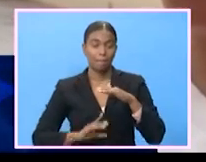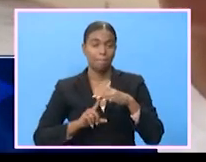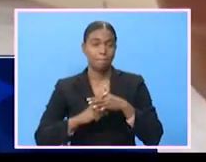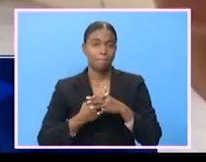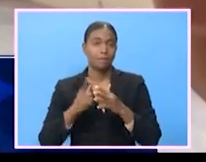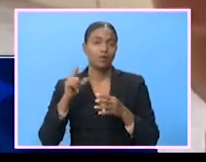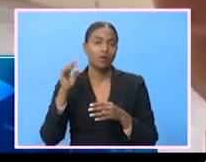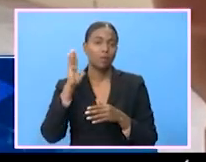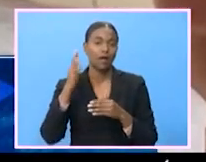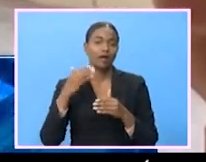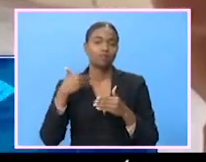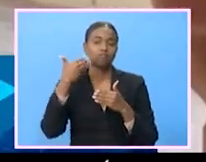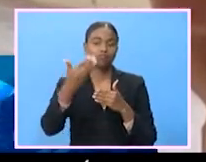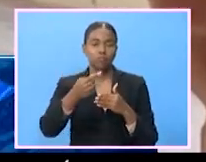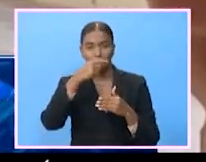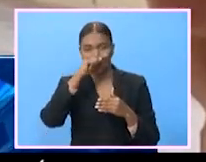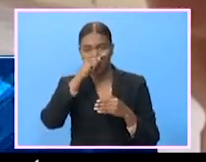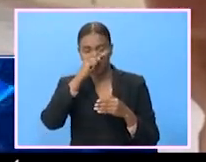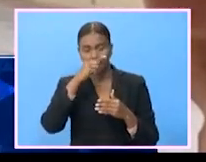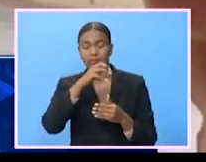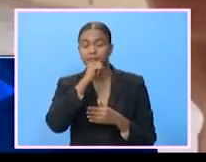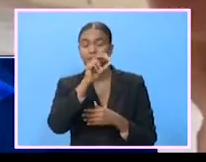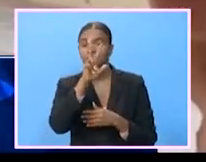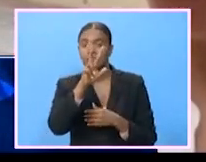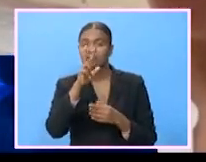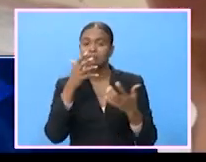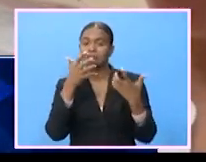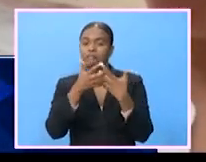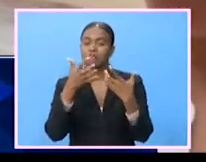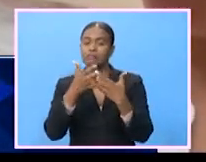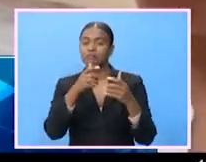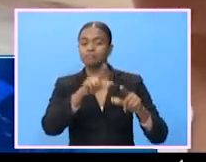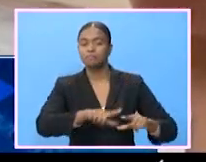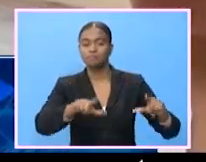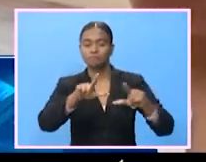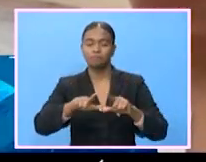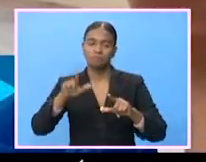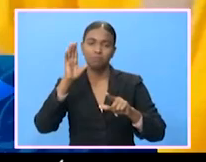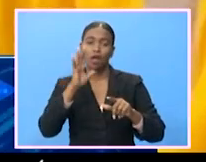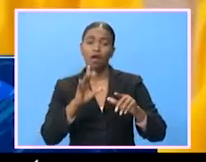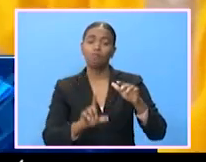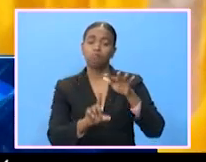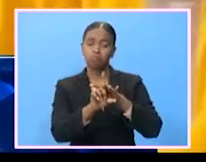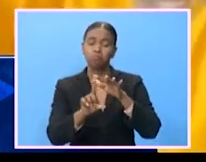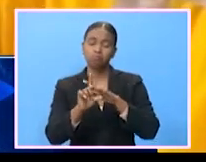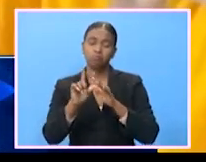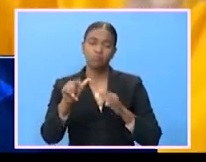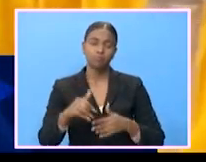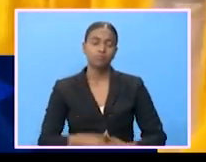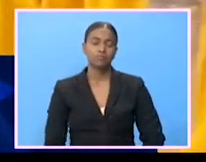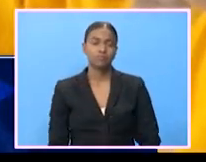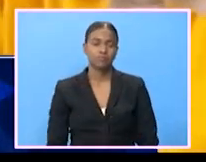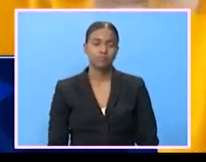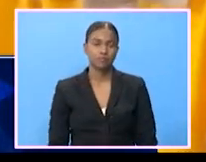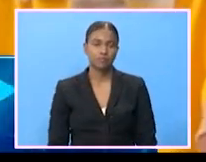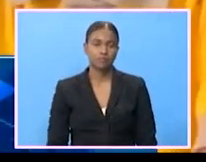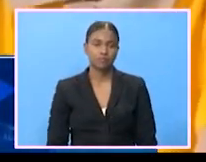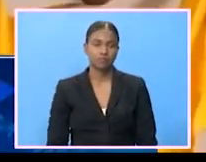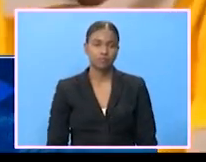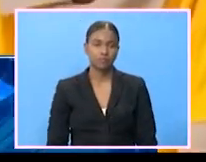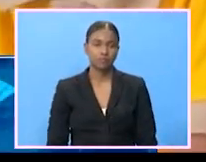estaremos trabajando con niños y niñas de 3 años, acorde a los espacios que vayan apareciendo. Saben, tenemos símbolos para